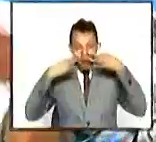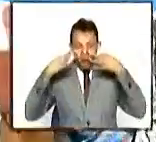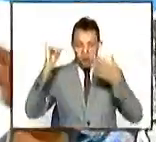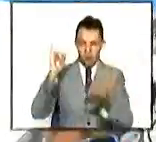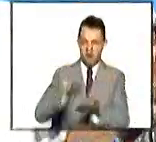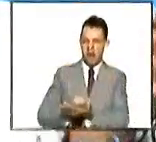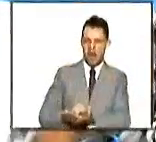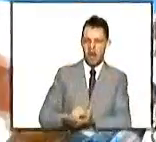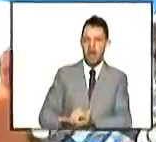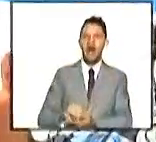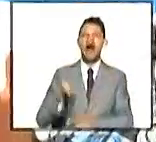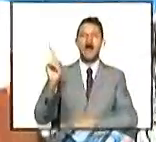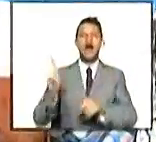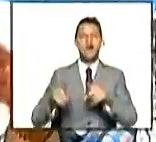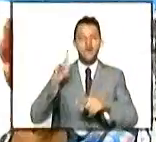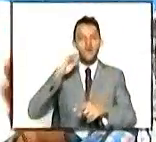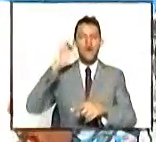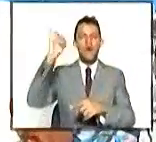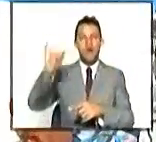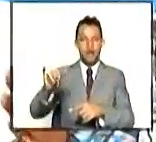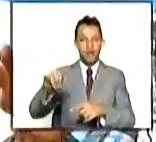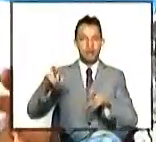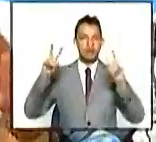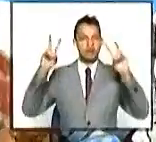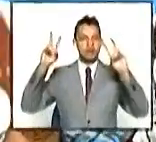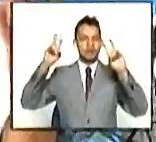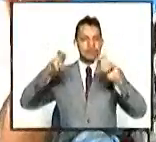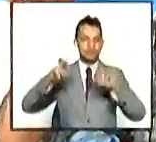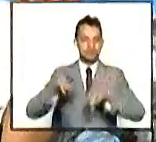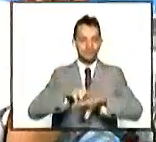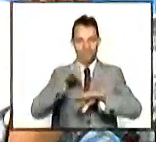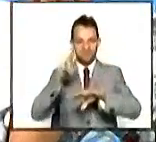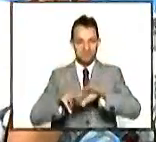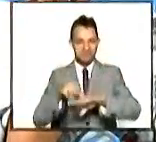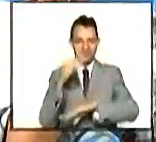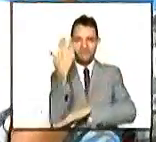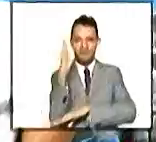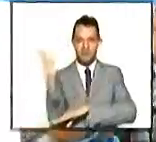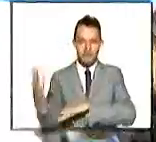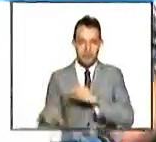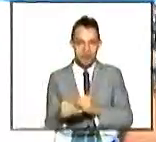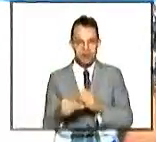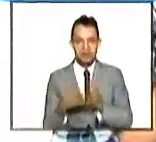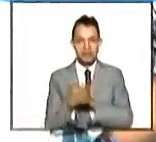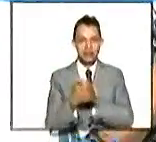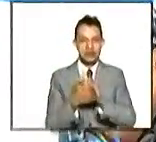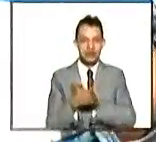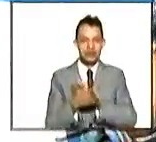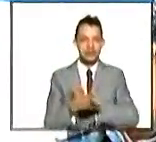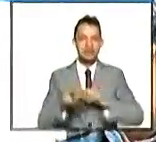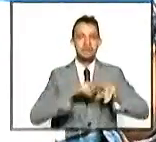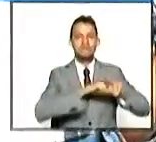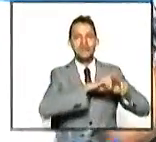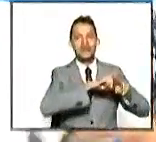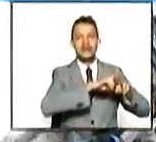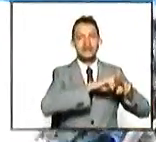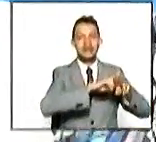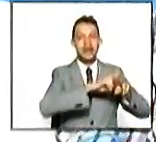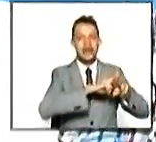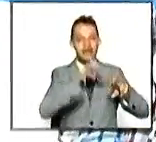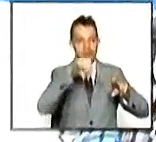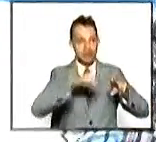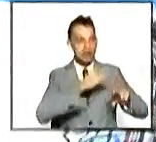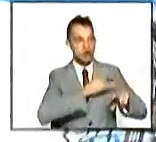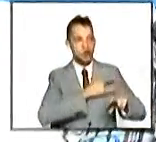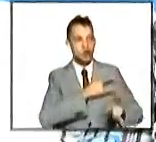está investigando ahí calladamente en la naturaleza cómo producir alimentos sanos. Aquí en Manizales, nada menos, la